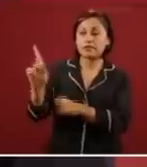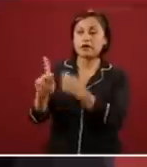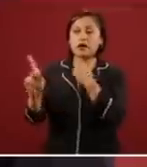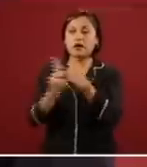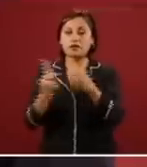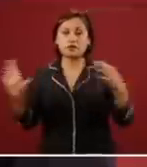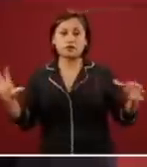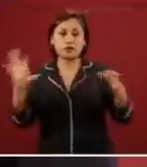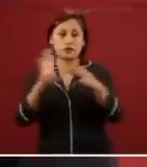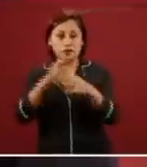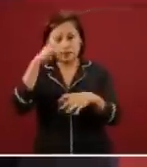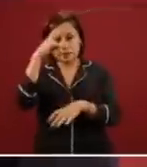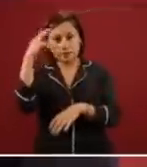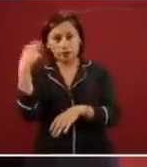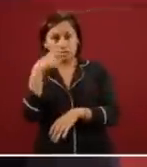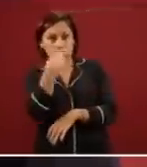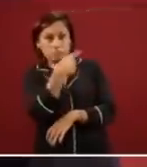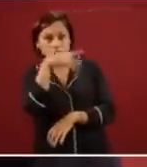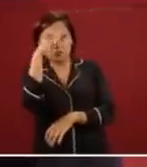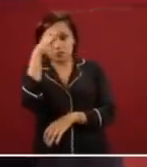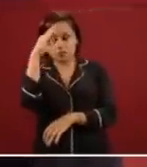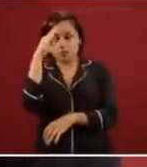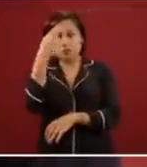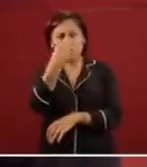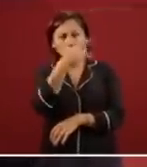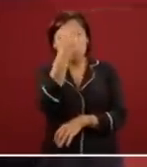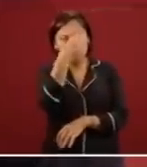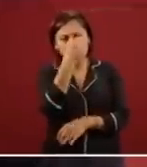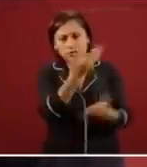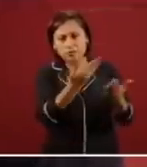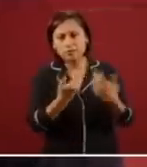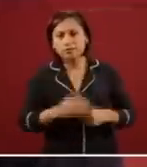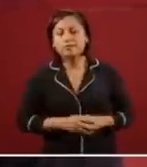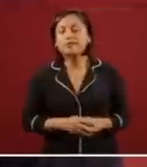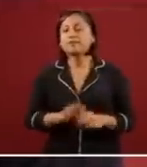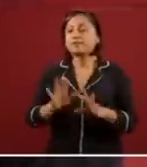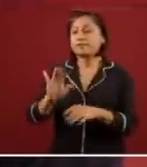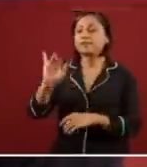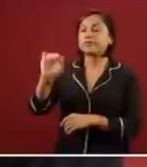ayer de eso. El Wall Street Journal